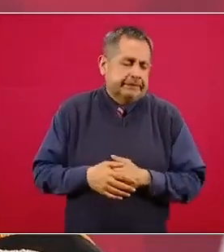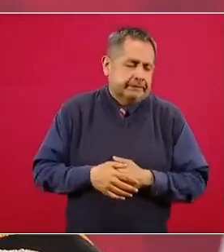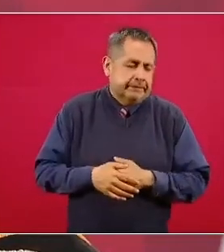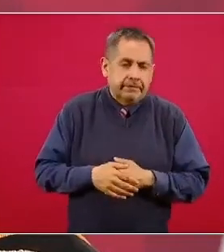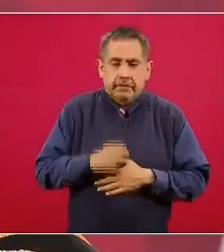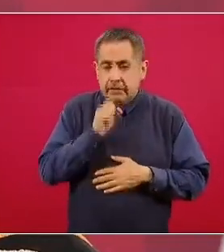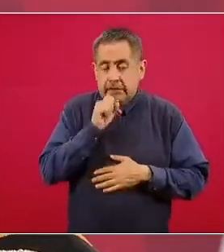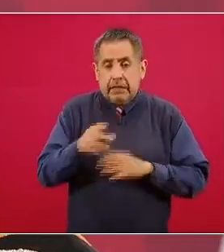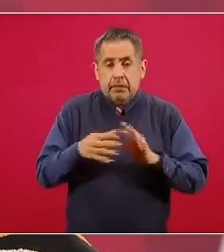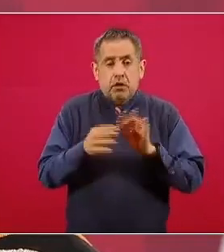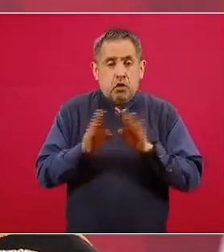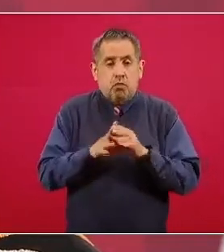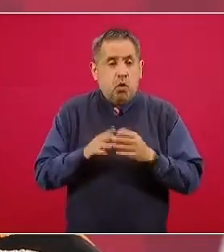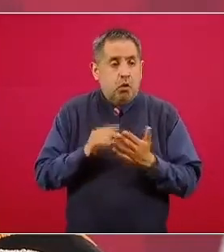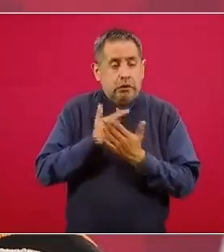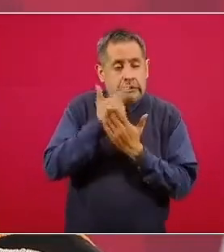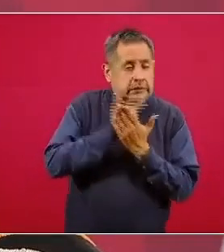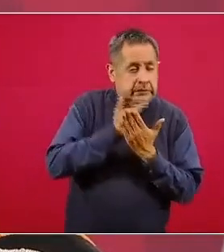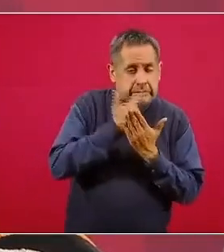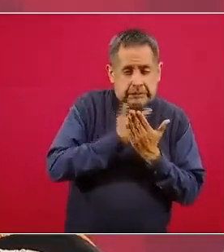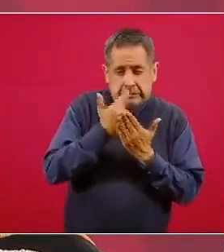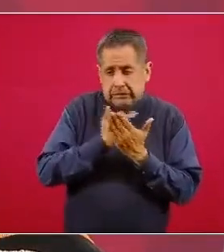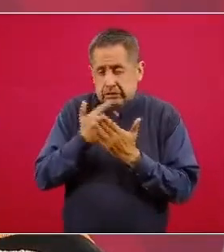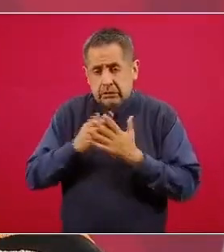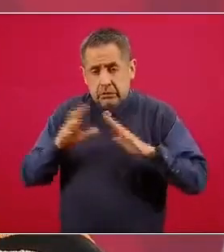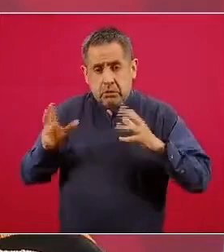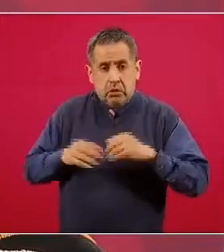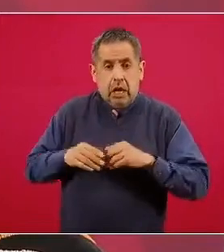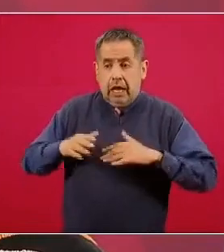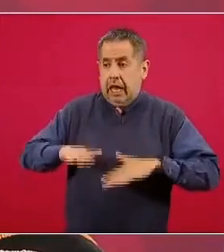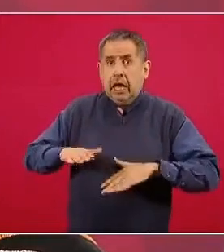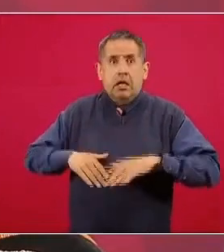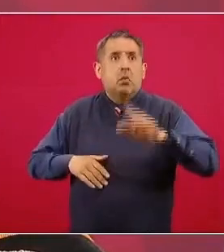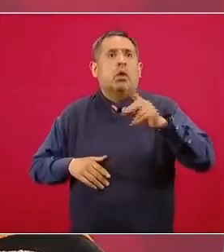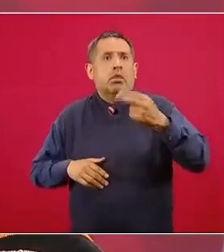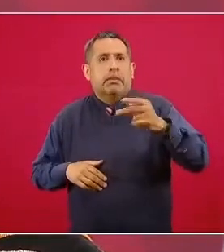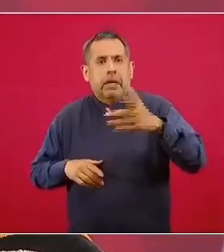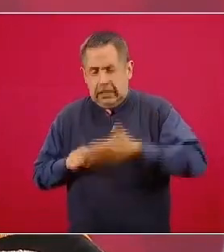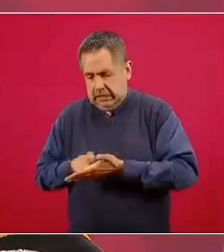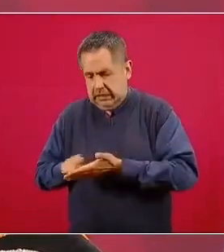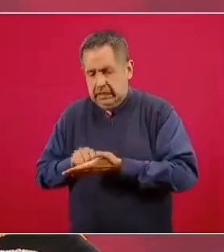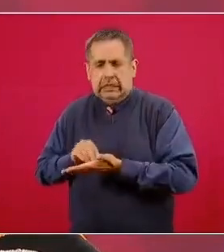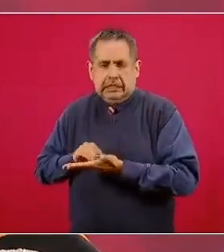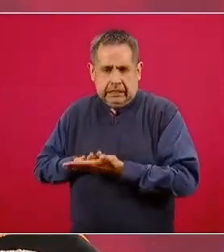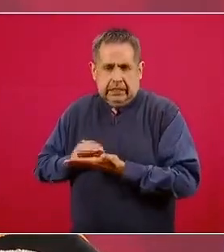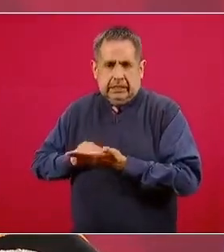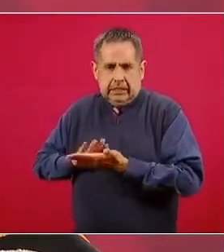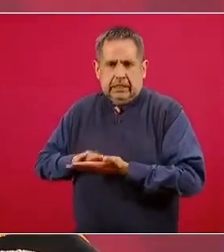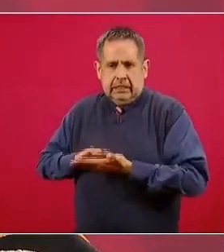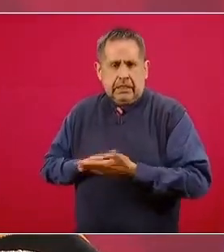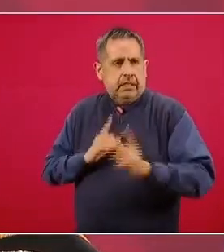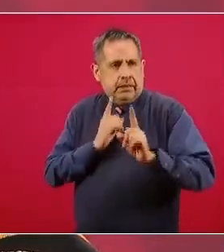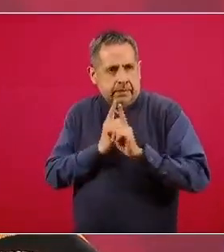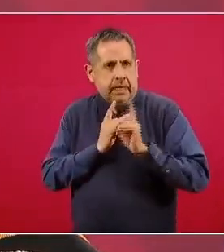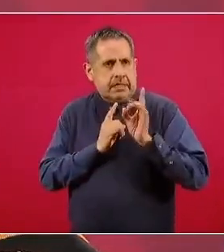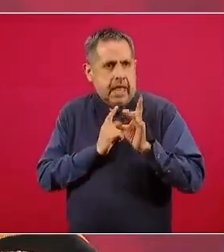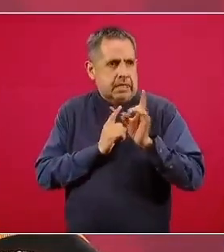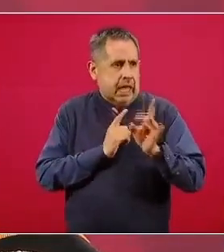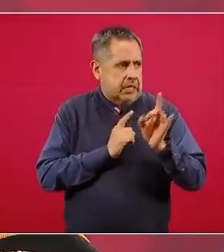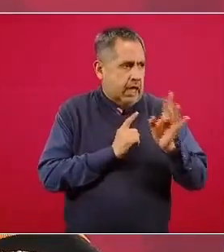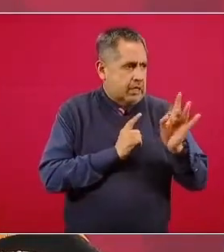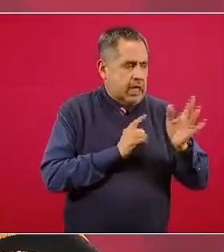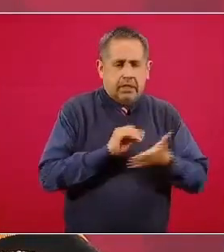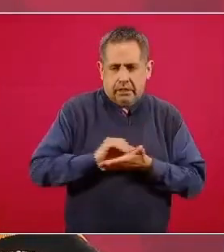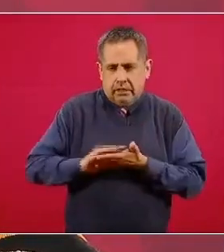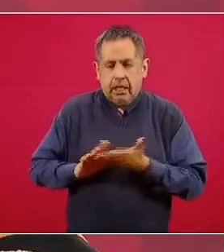se genera un censo nominal manual que se queda en la unidad para ir identificando a las personas que se vacunaron.